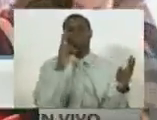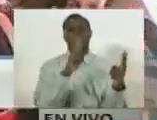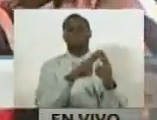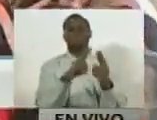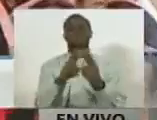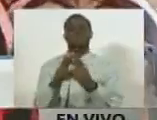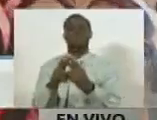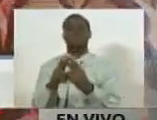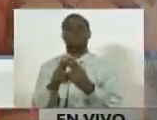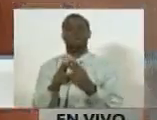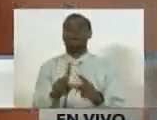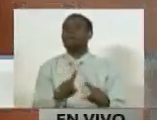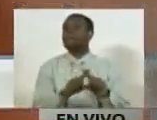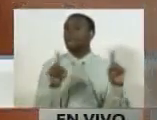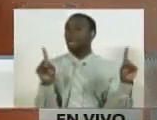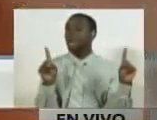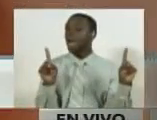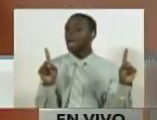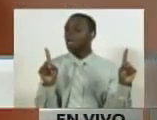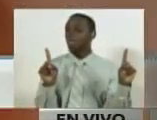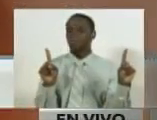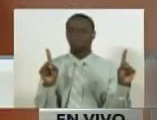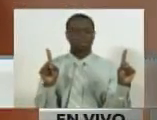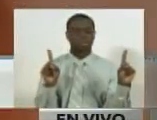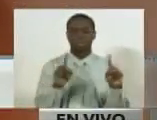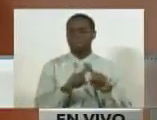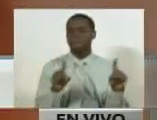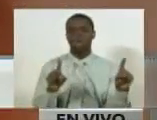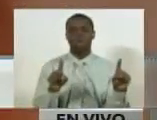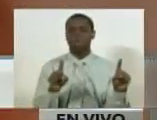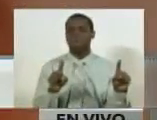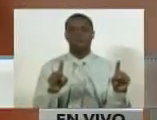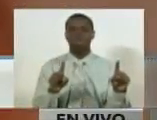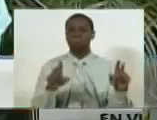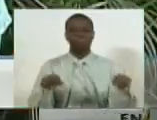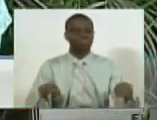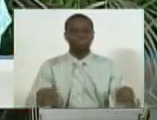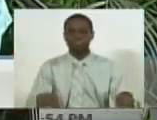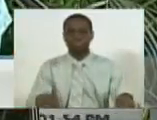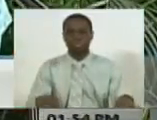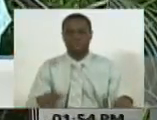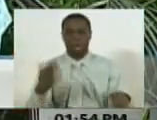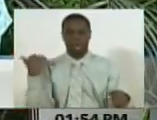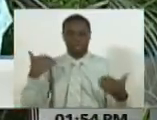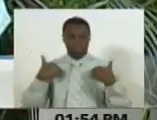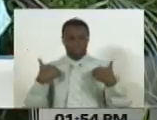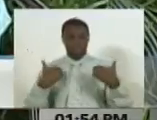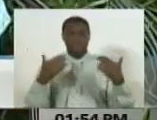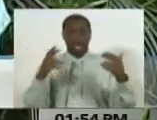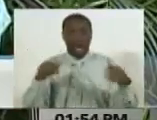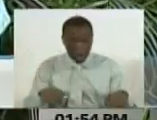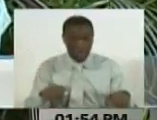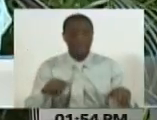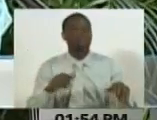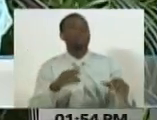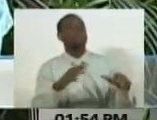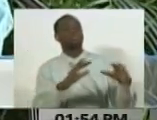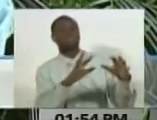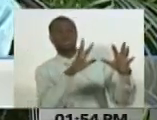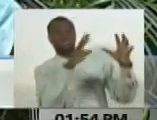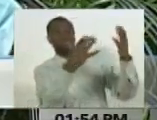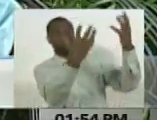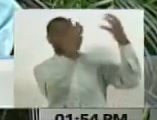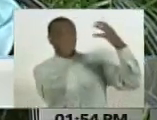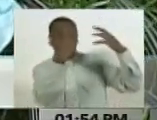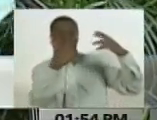Pero nunca a la maquinaria tan poderosa de influencia ideológica y de